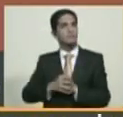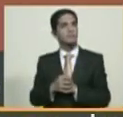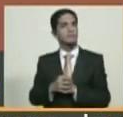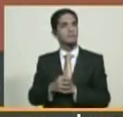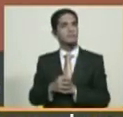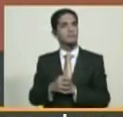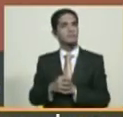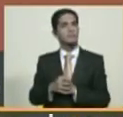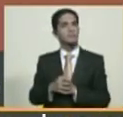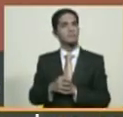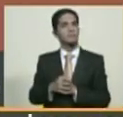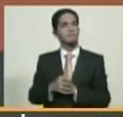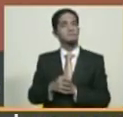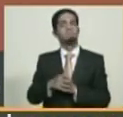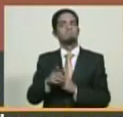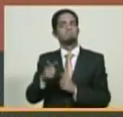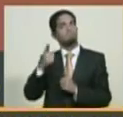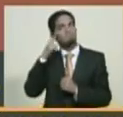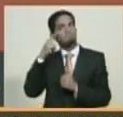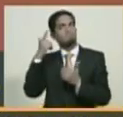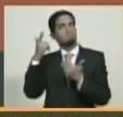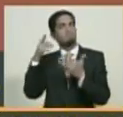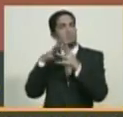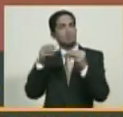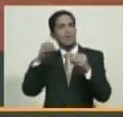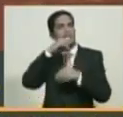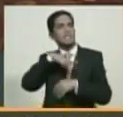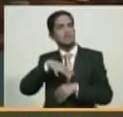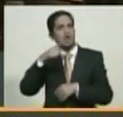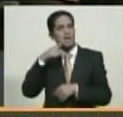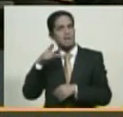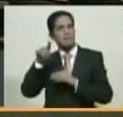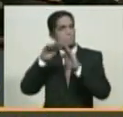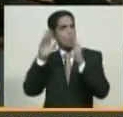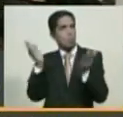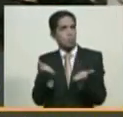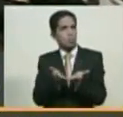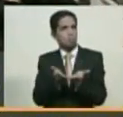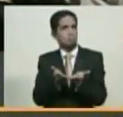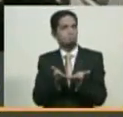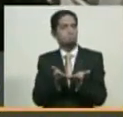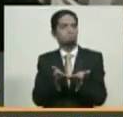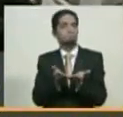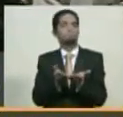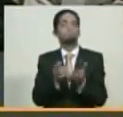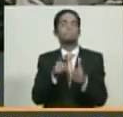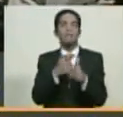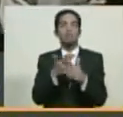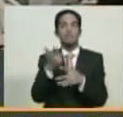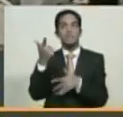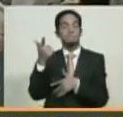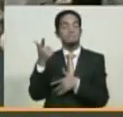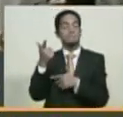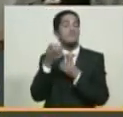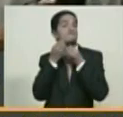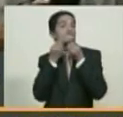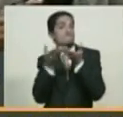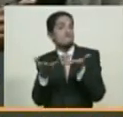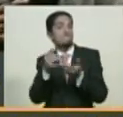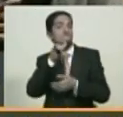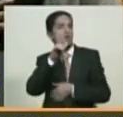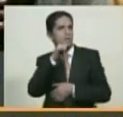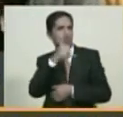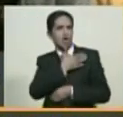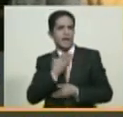más poderoso que se haya conocido en la historia contemporánea. Así que, bueno, son datos que queríamos compartir y